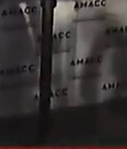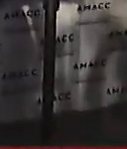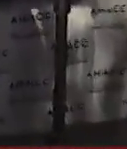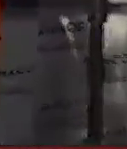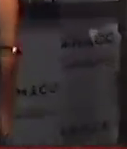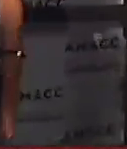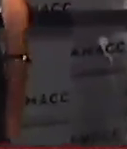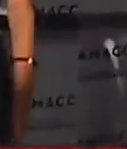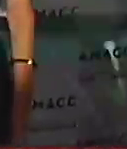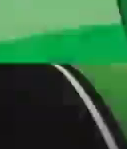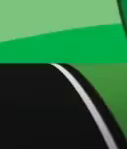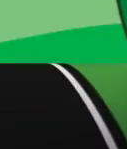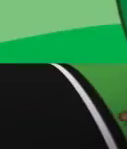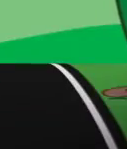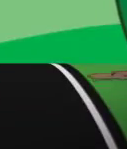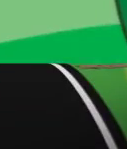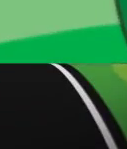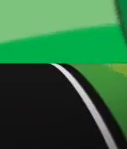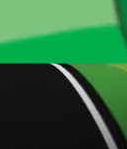información.